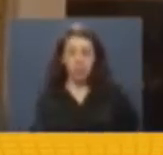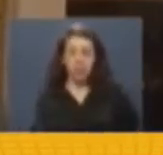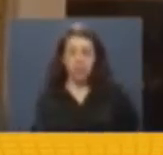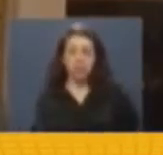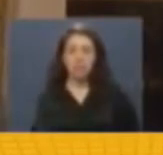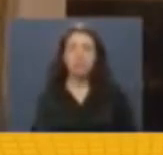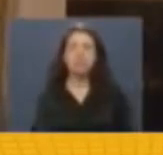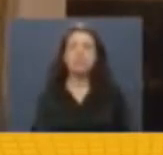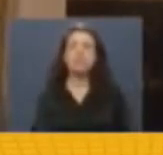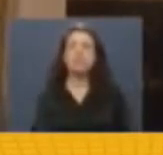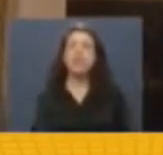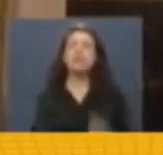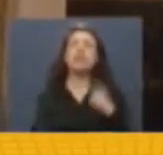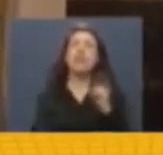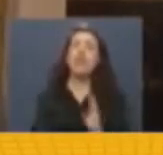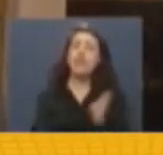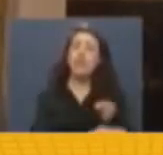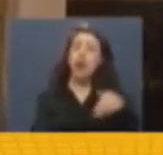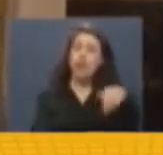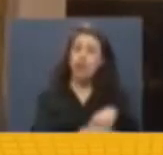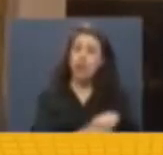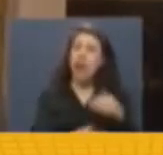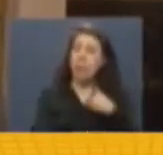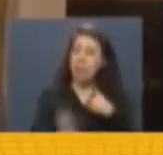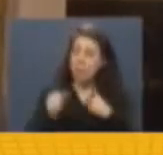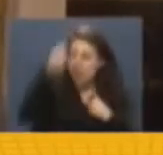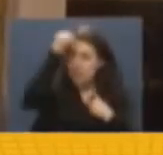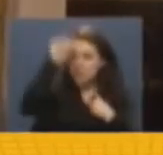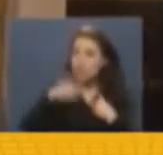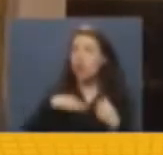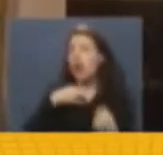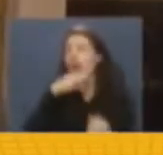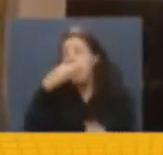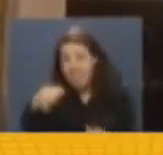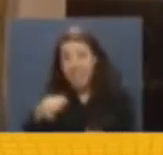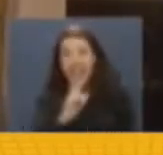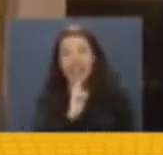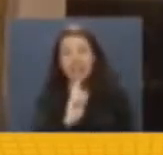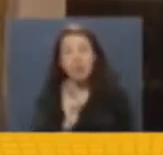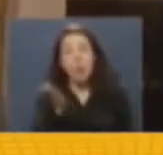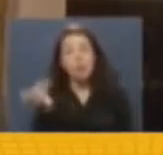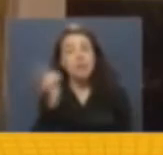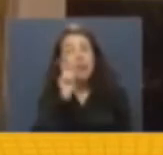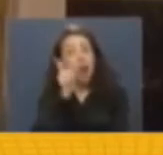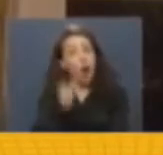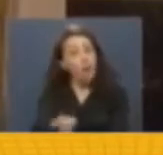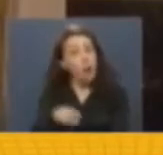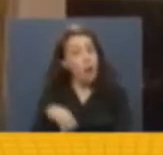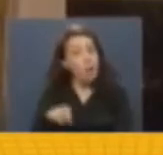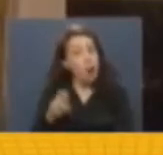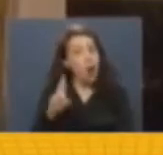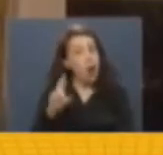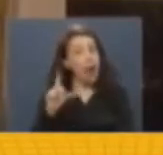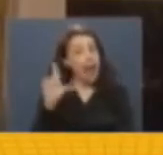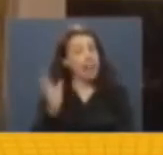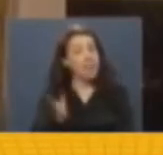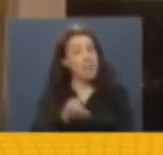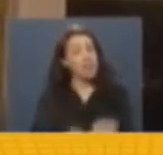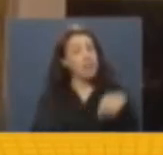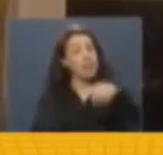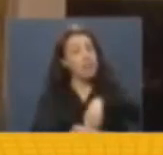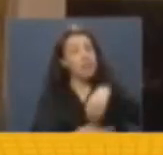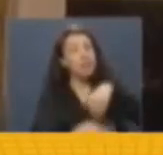Leonida, si no voy a votar, ¿tengo una sanción? Bueno, yo le decía, mire, usted tiene la obligación moral de ir a votar. ¿Por quién?